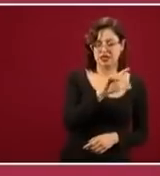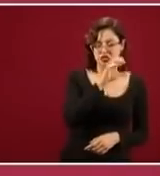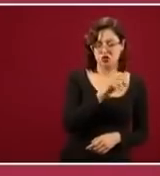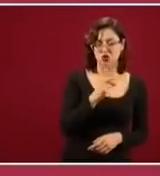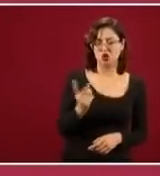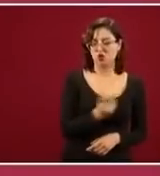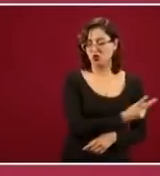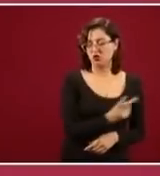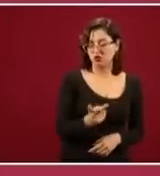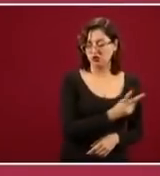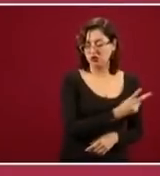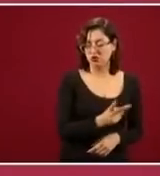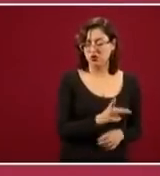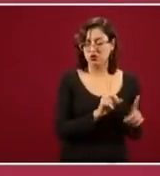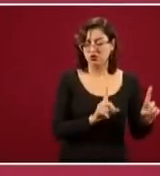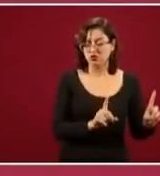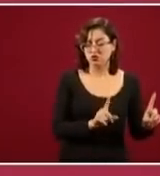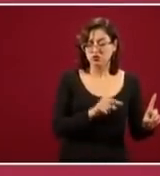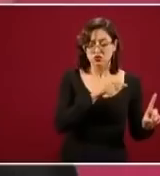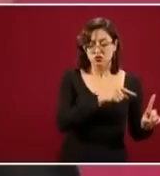terminaron.